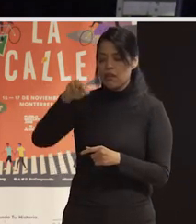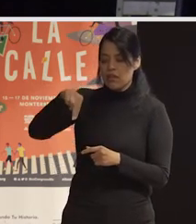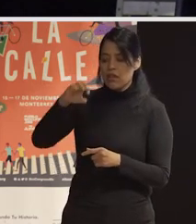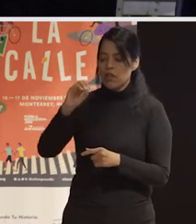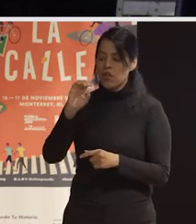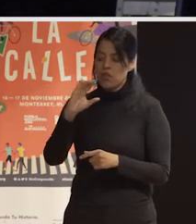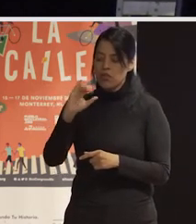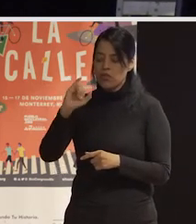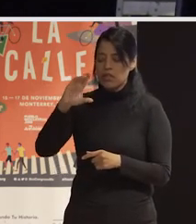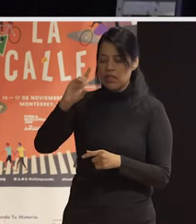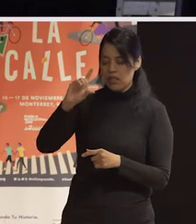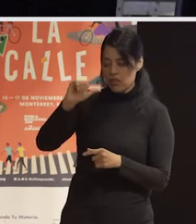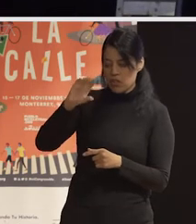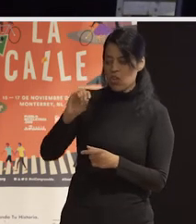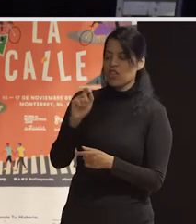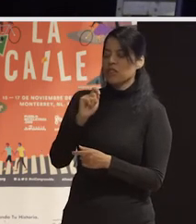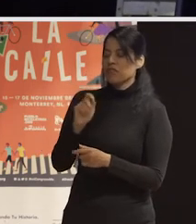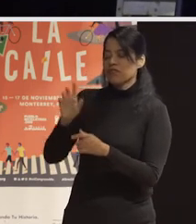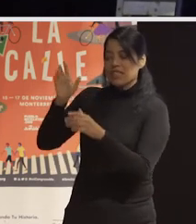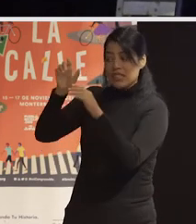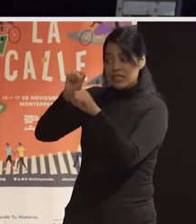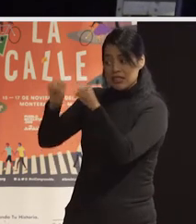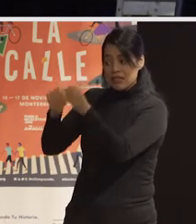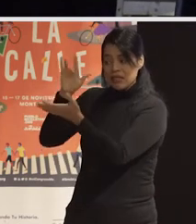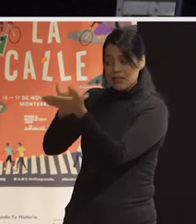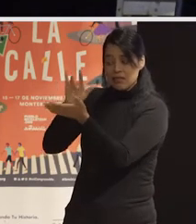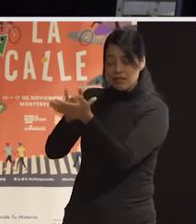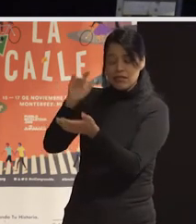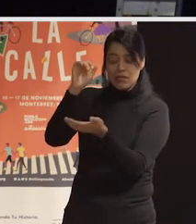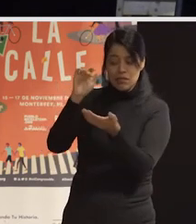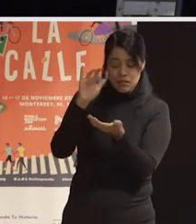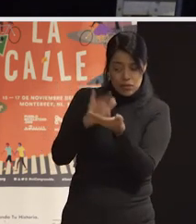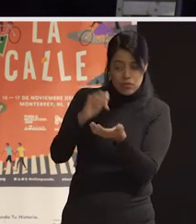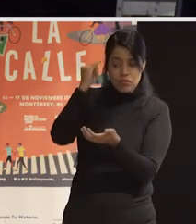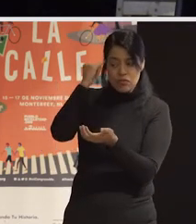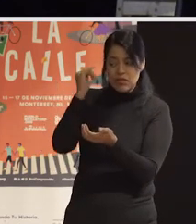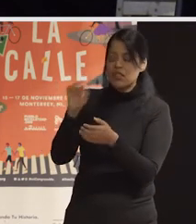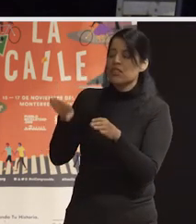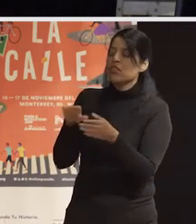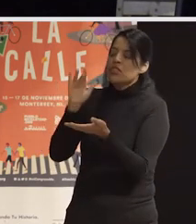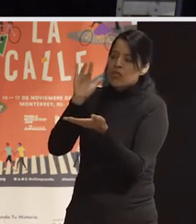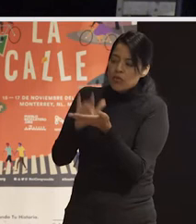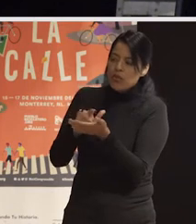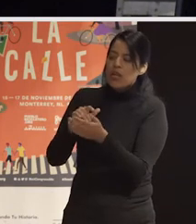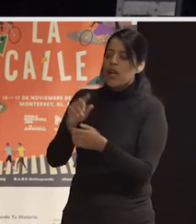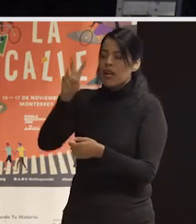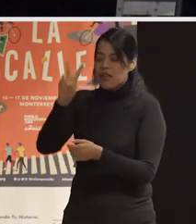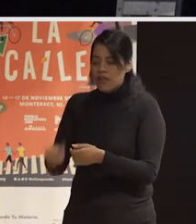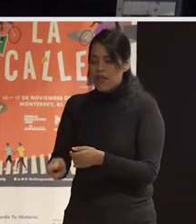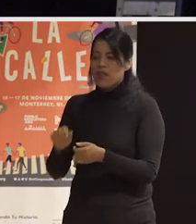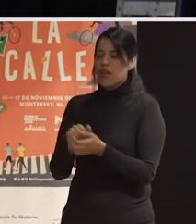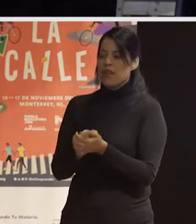apoyar a la justicia a la equidad a una búsqueda de la verdad la coherencia lo que es sano frente a la